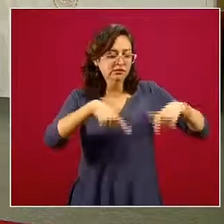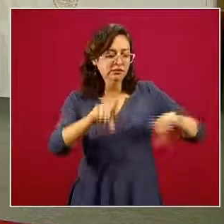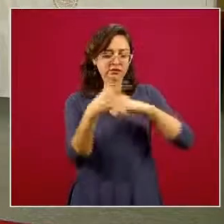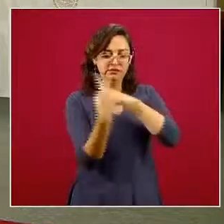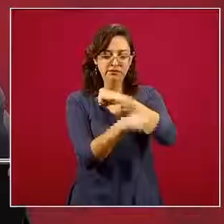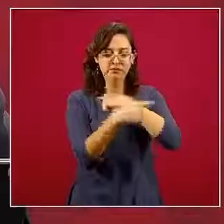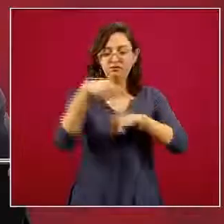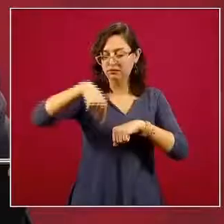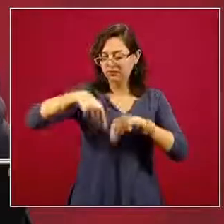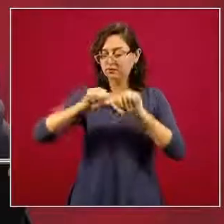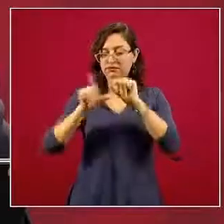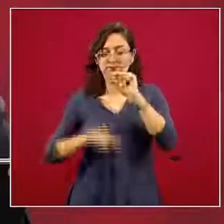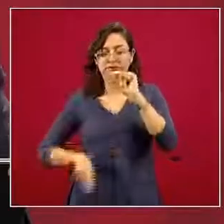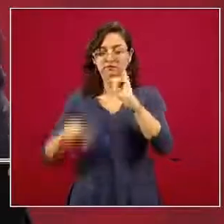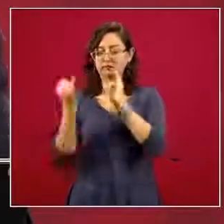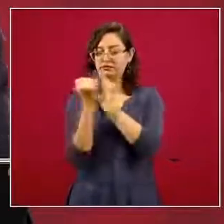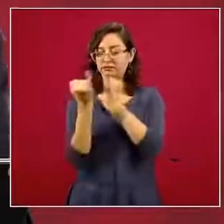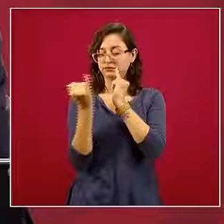igual que lo tenemos en México.